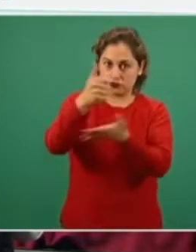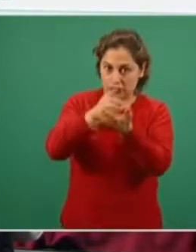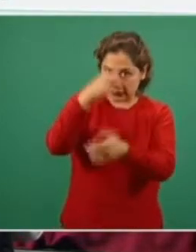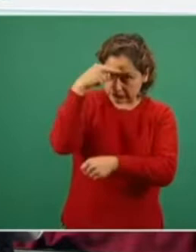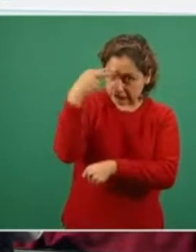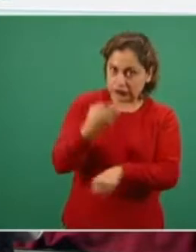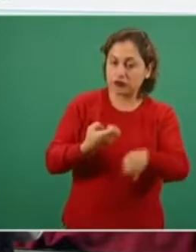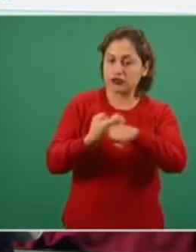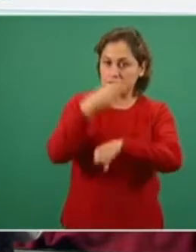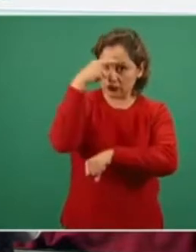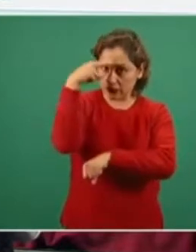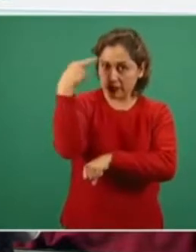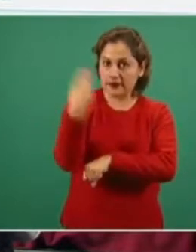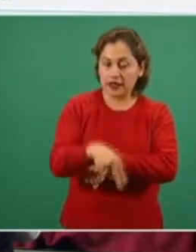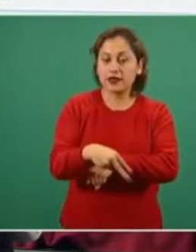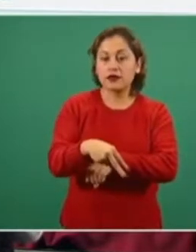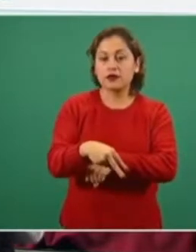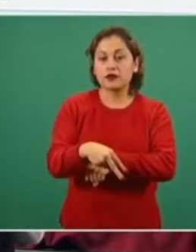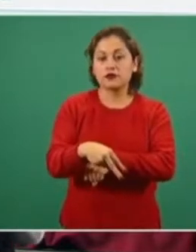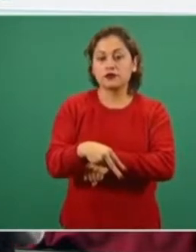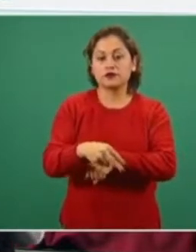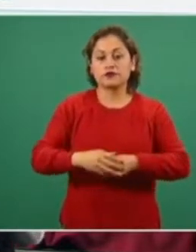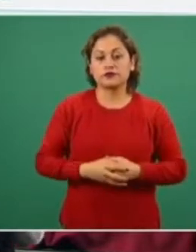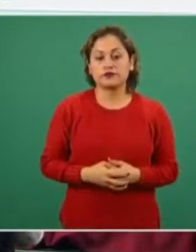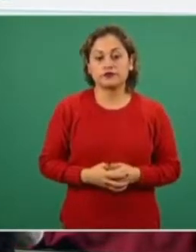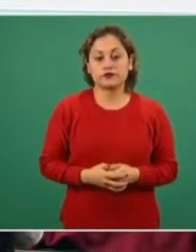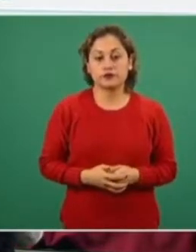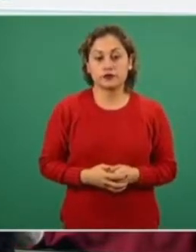México, también junto con